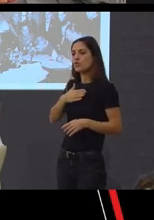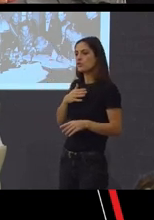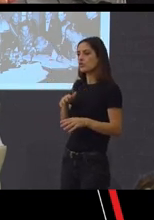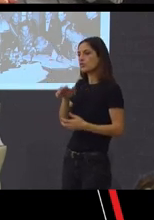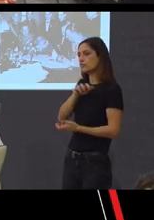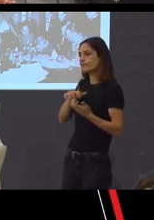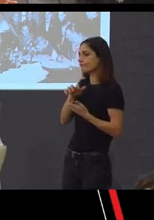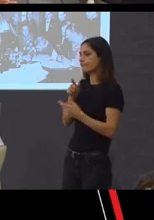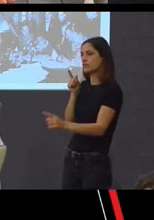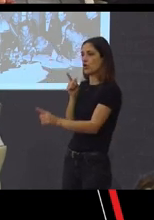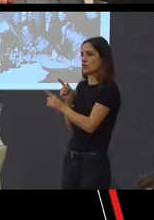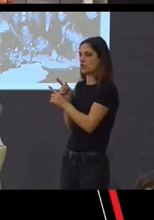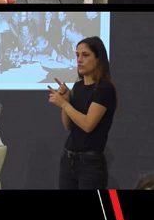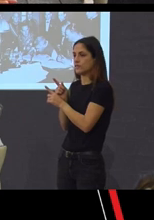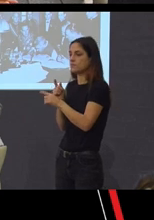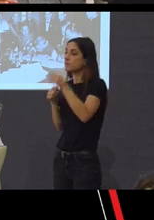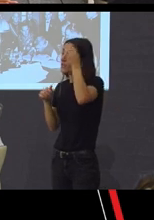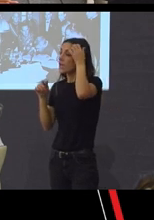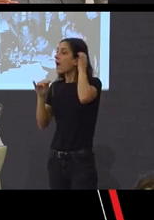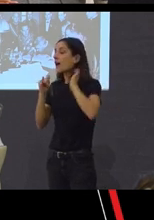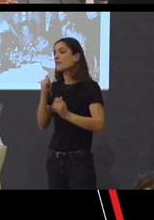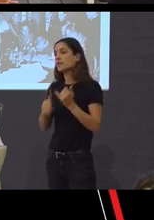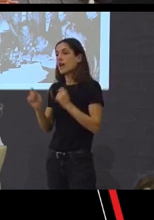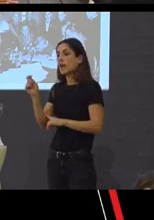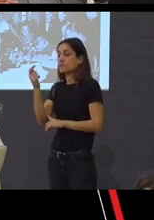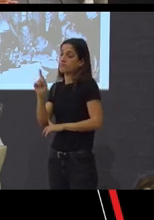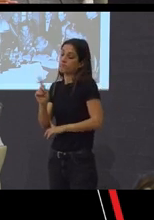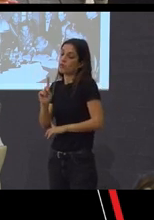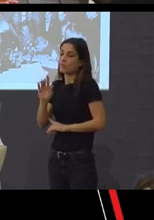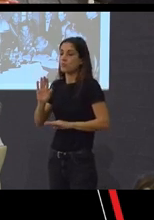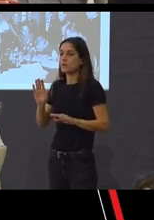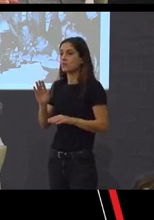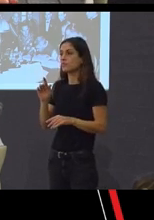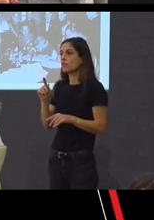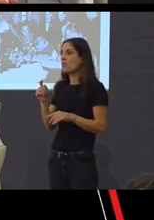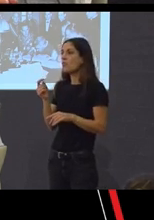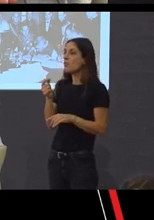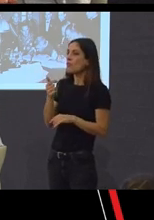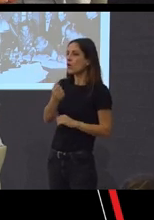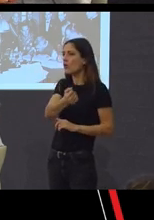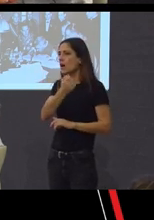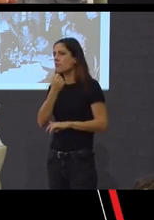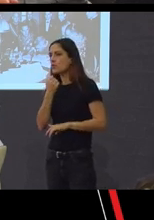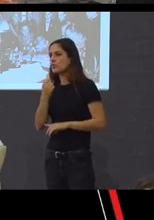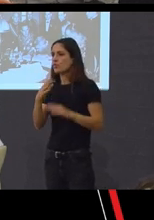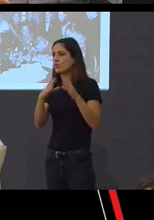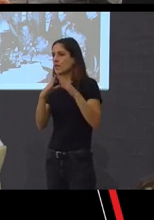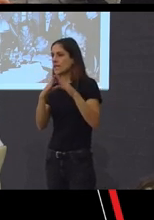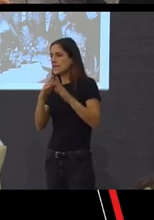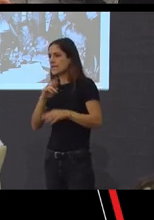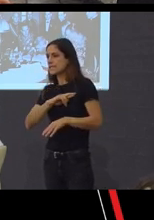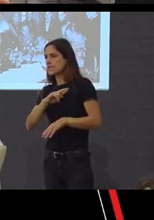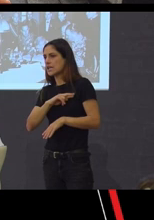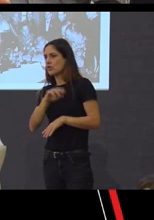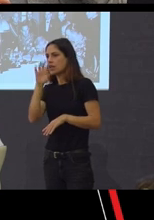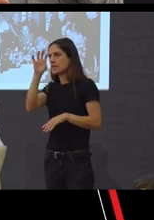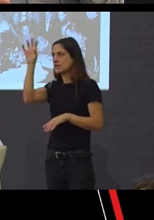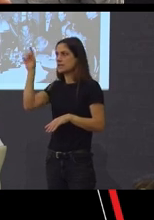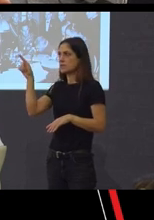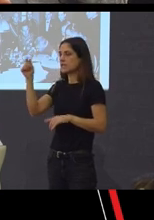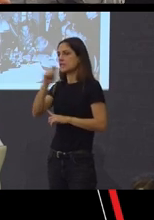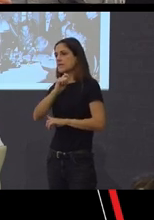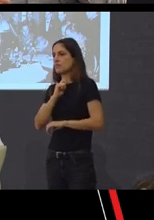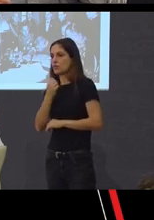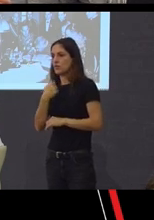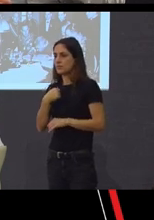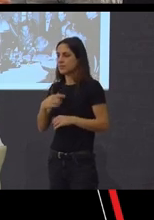democracias. Non o conseguiu, pero sí conseguiu, de alguma maneira, o apoio desas igrexas católicas deses países. E cara ao